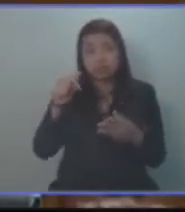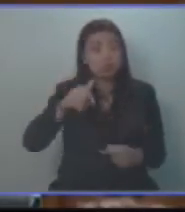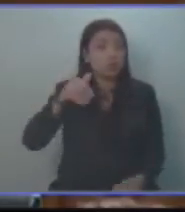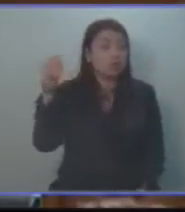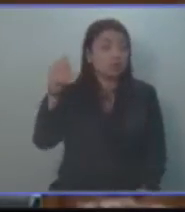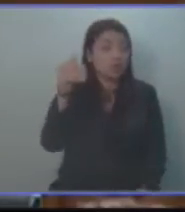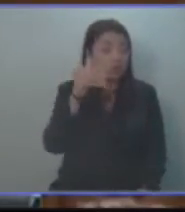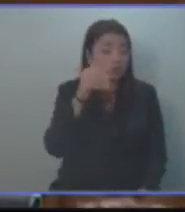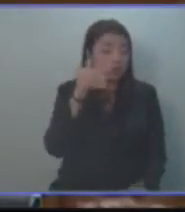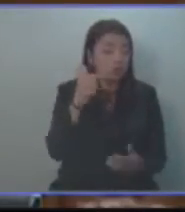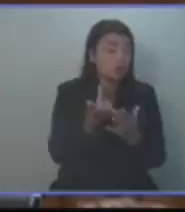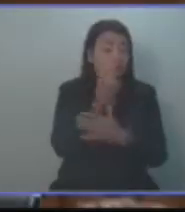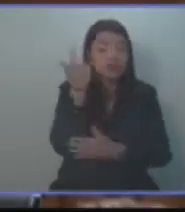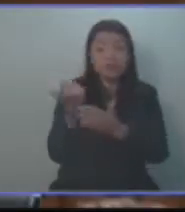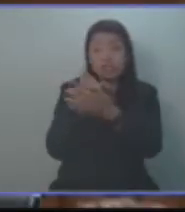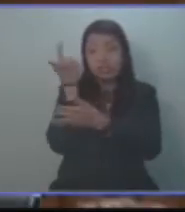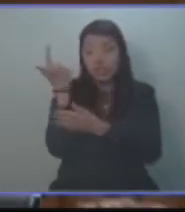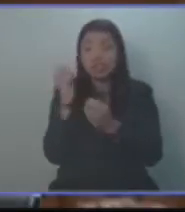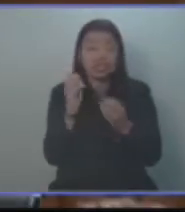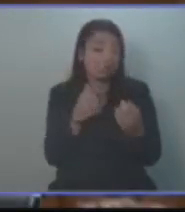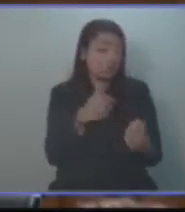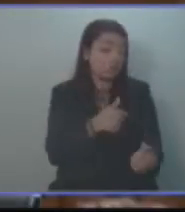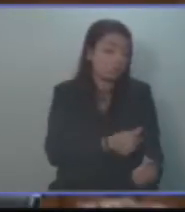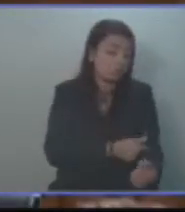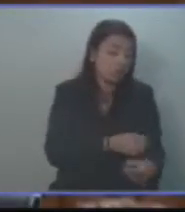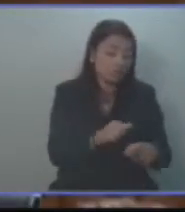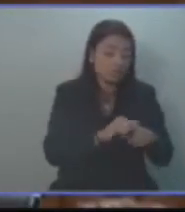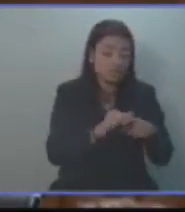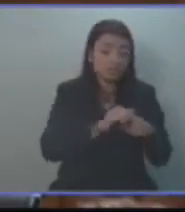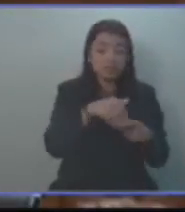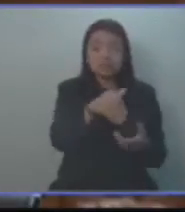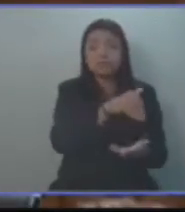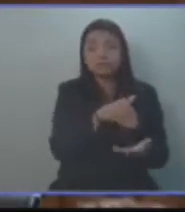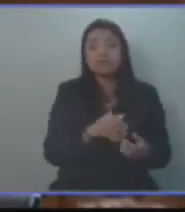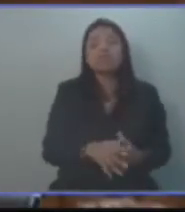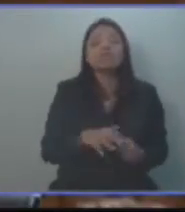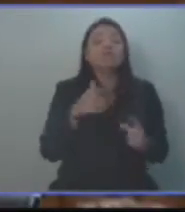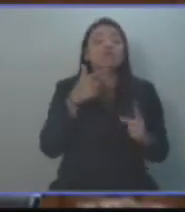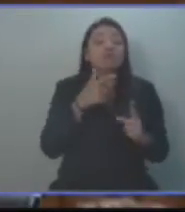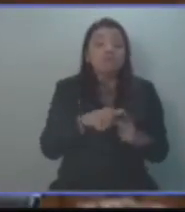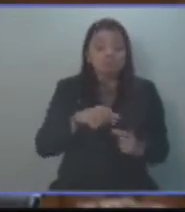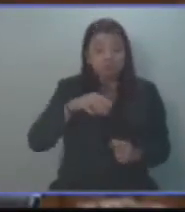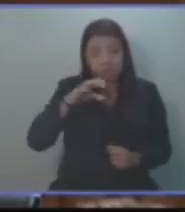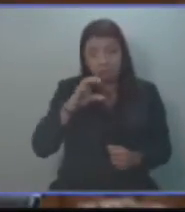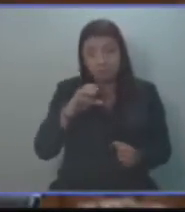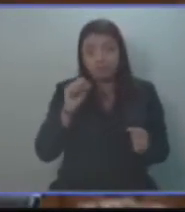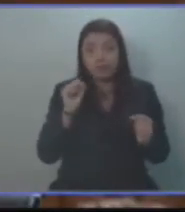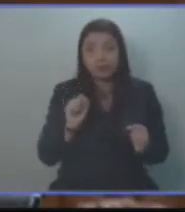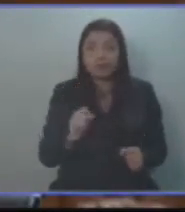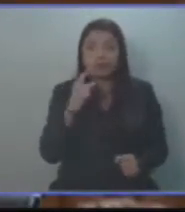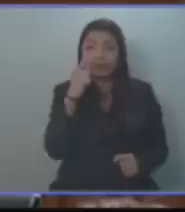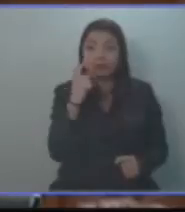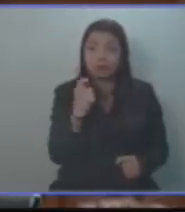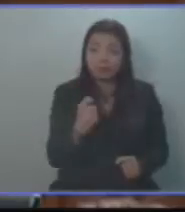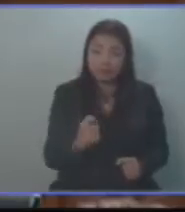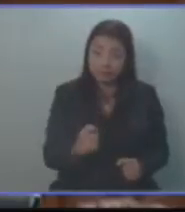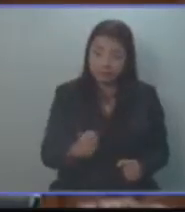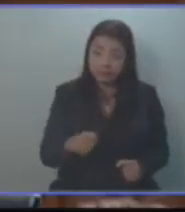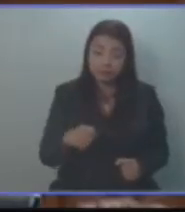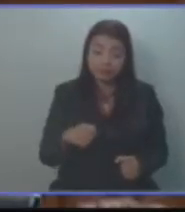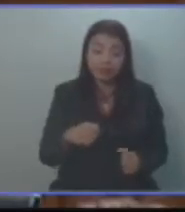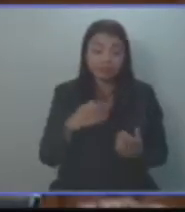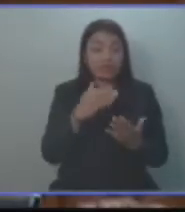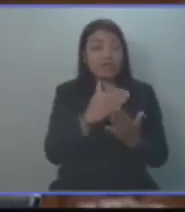educación superior y los hospitales escuela. Literal C, recibir mensualmente el temario y la programación